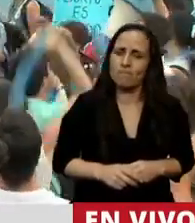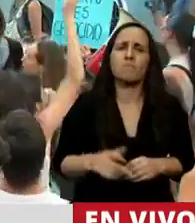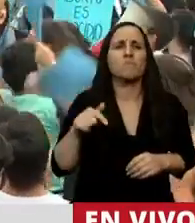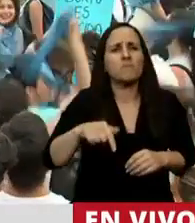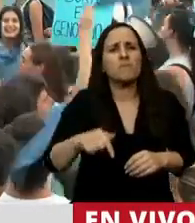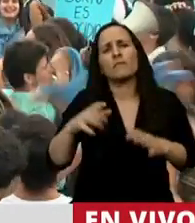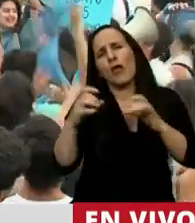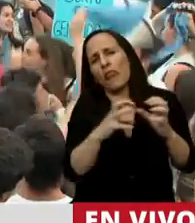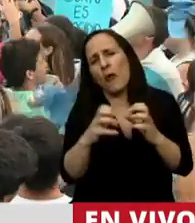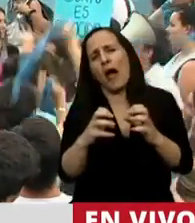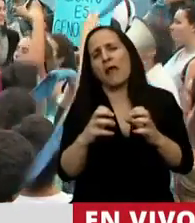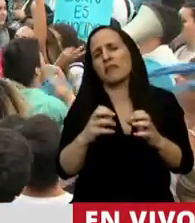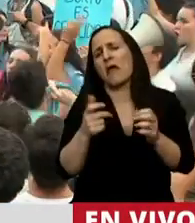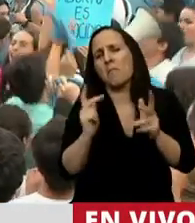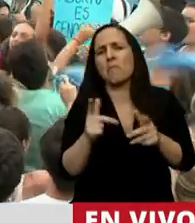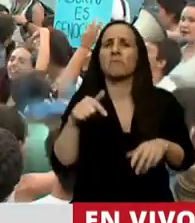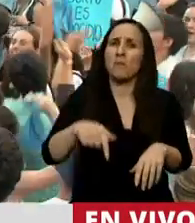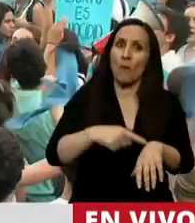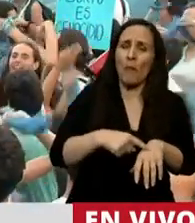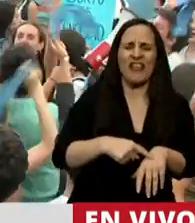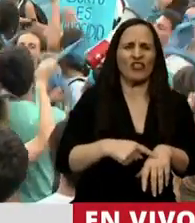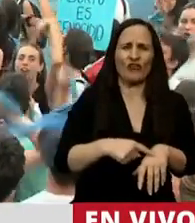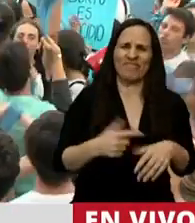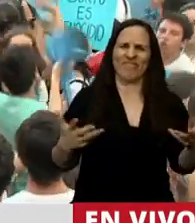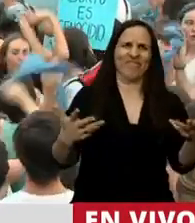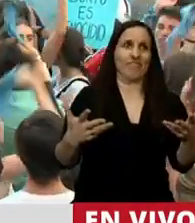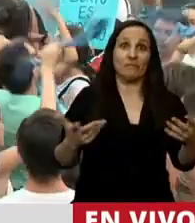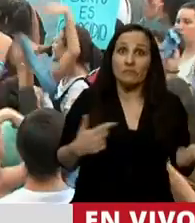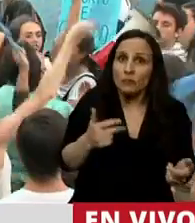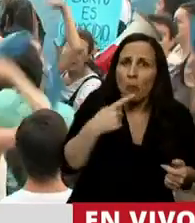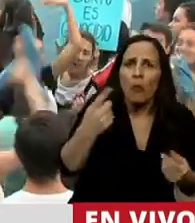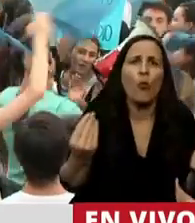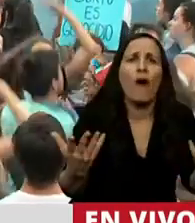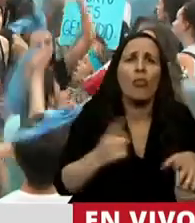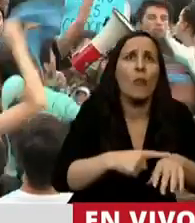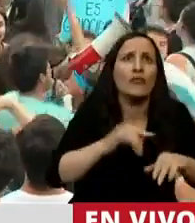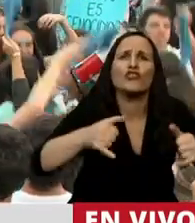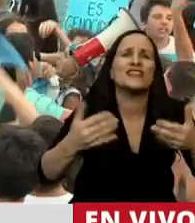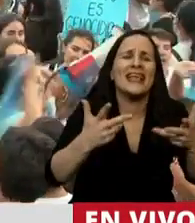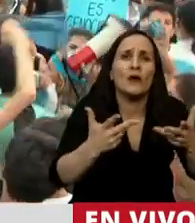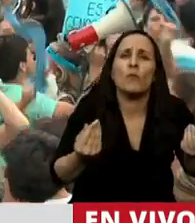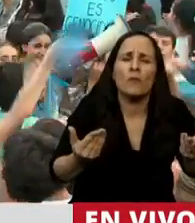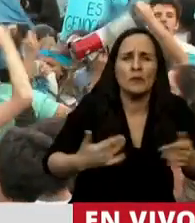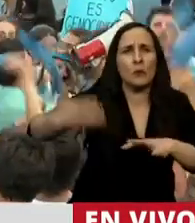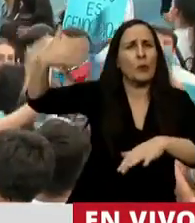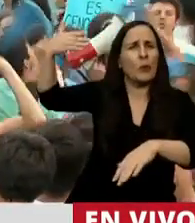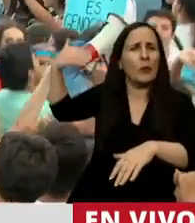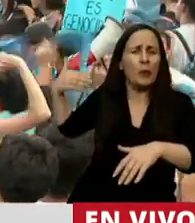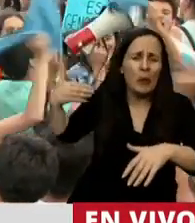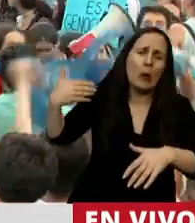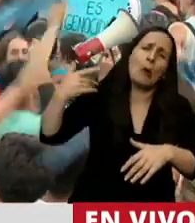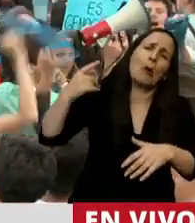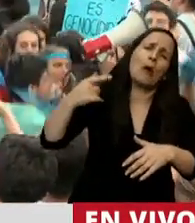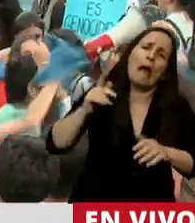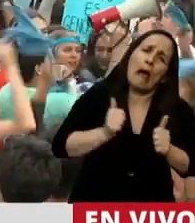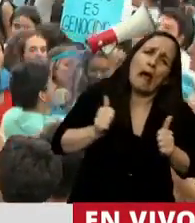Se ha dicho en este debate que este no es el momento. Yo pregunto, ¿cuándo es el momento? ¿Hace cuánto tiempo que